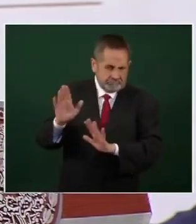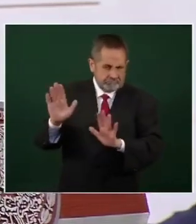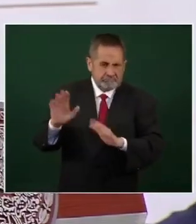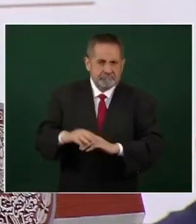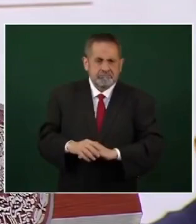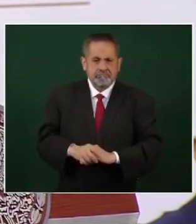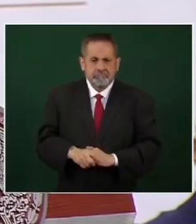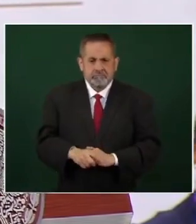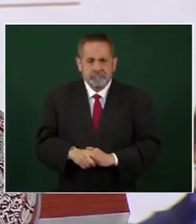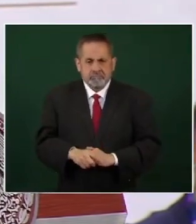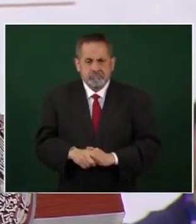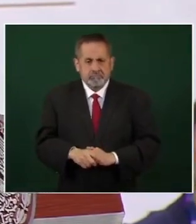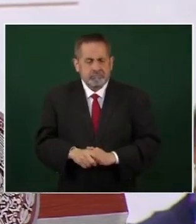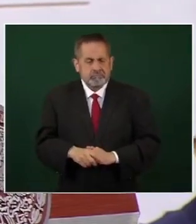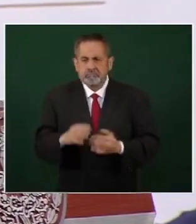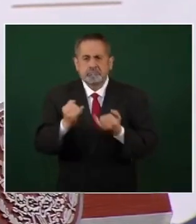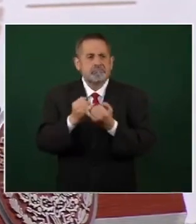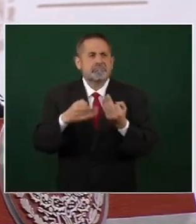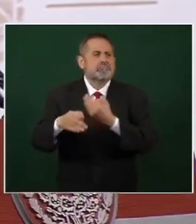Pues como todos